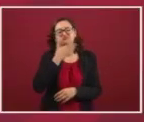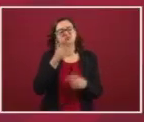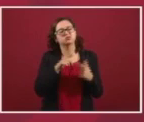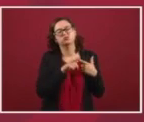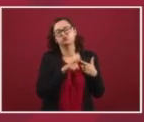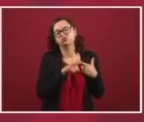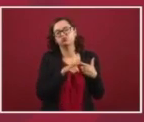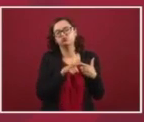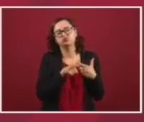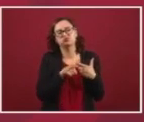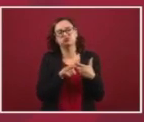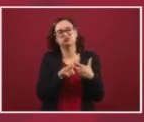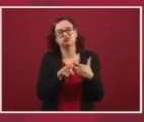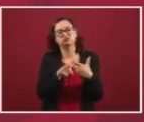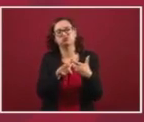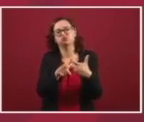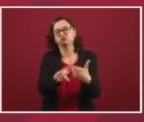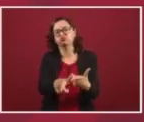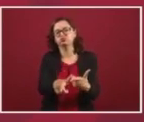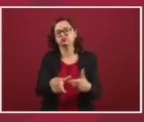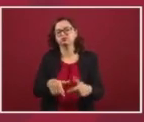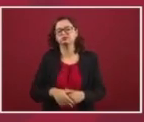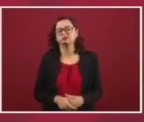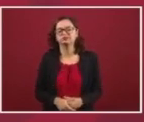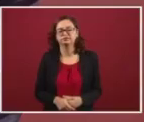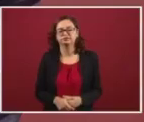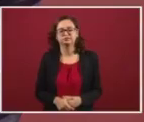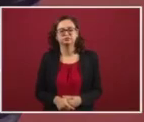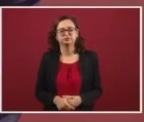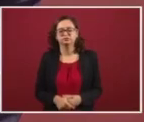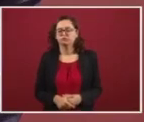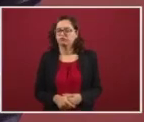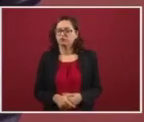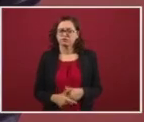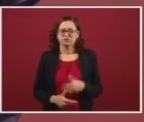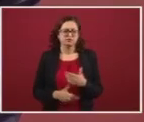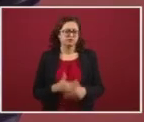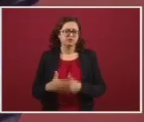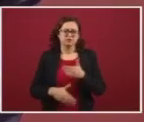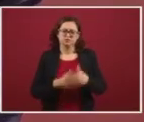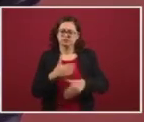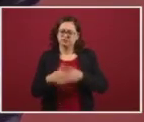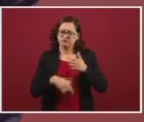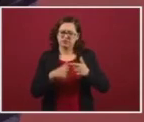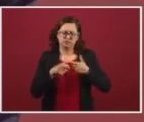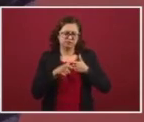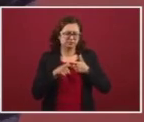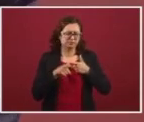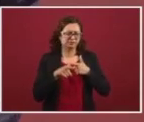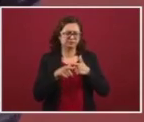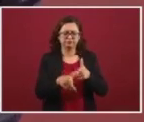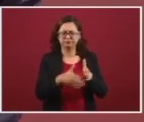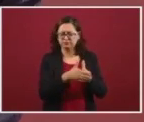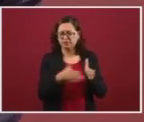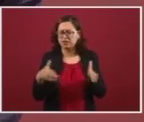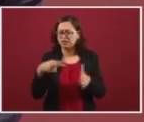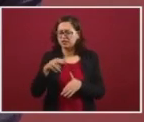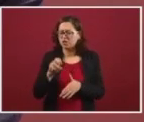en ese entonces y se mantuvo en todo el periodo neoliberal.